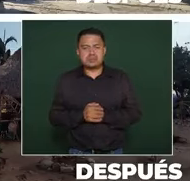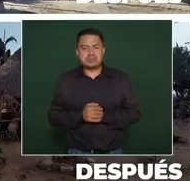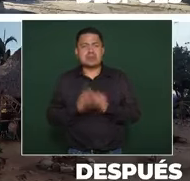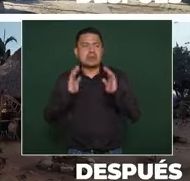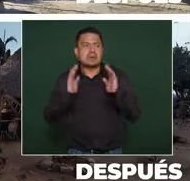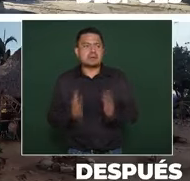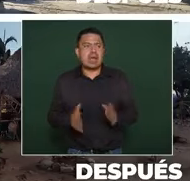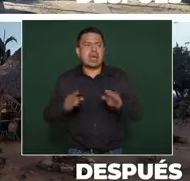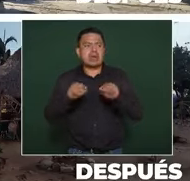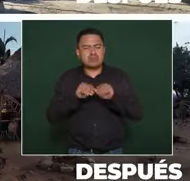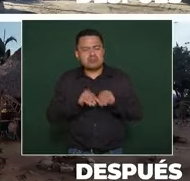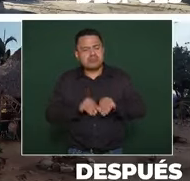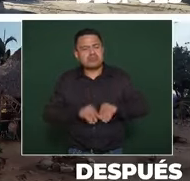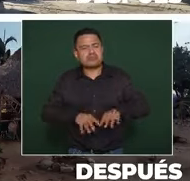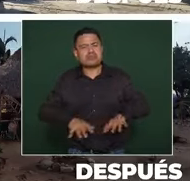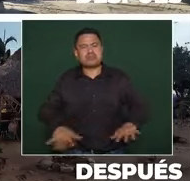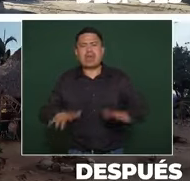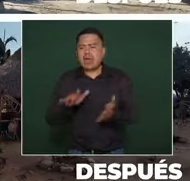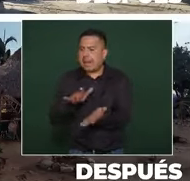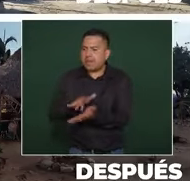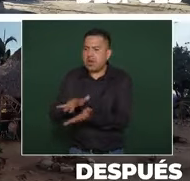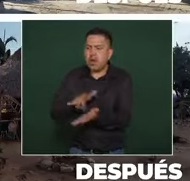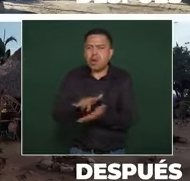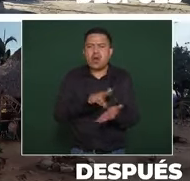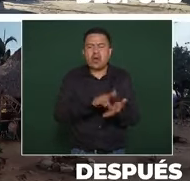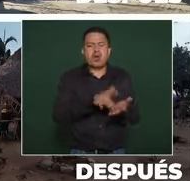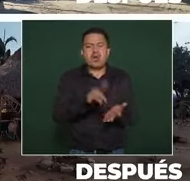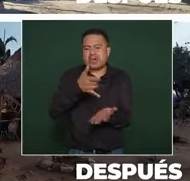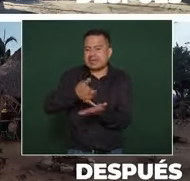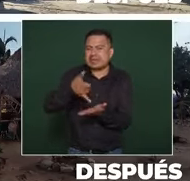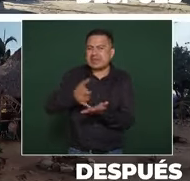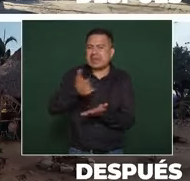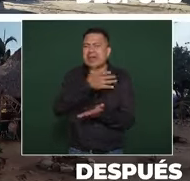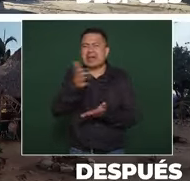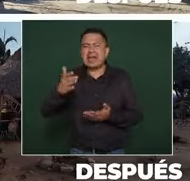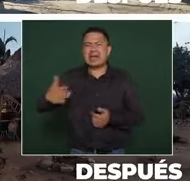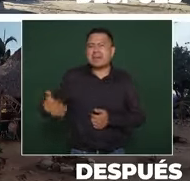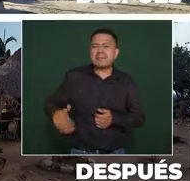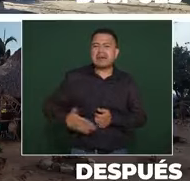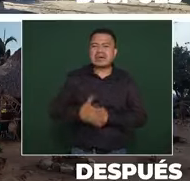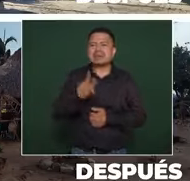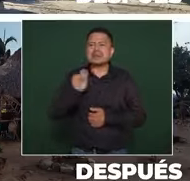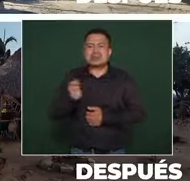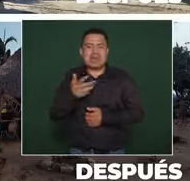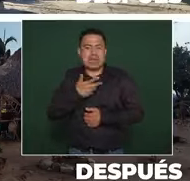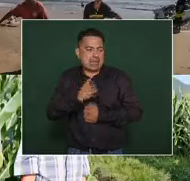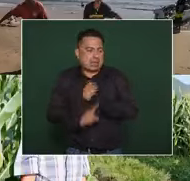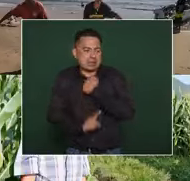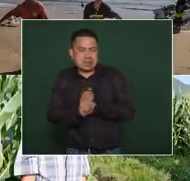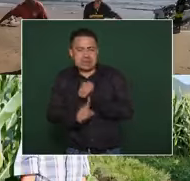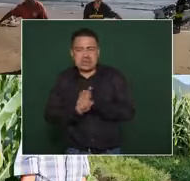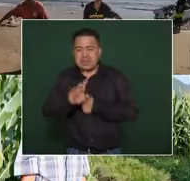han distribuido apoyos también a campesinos y pescadores que tuvieron afectaciones.